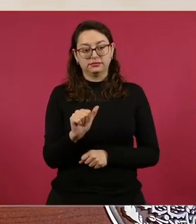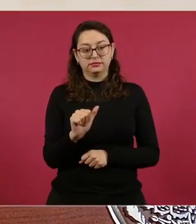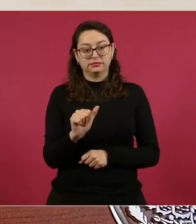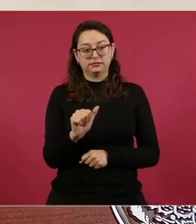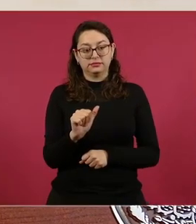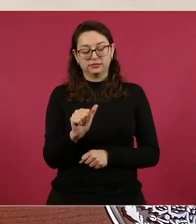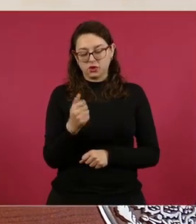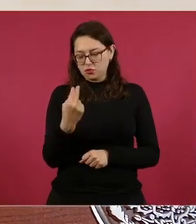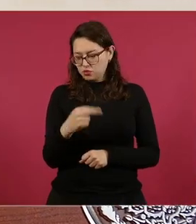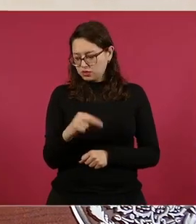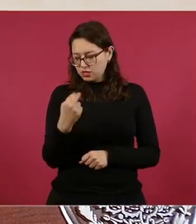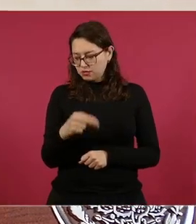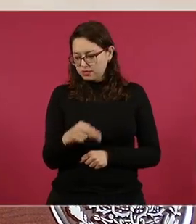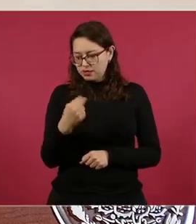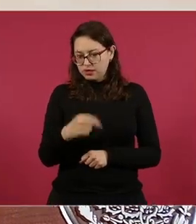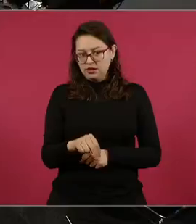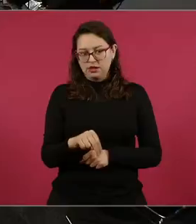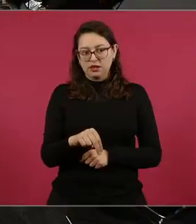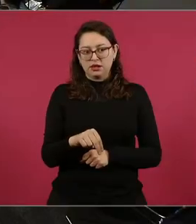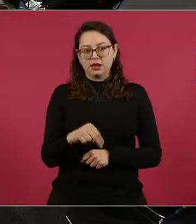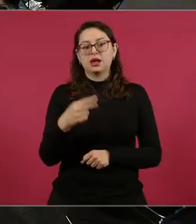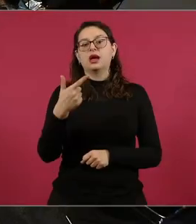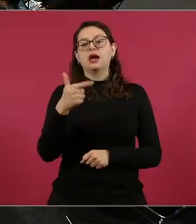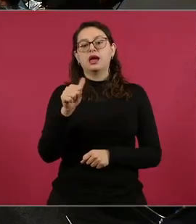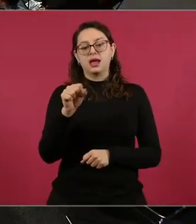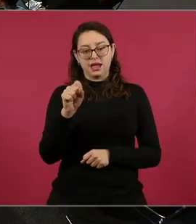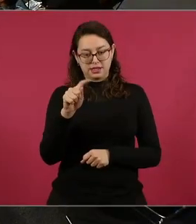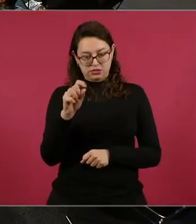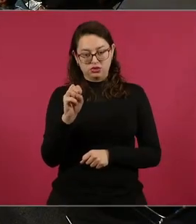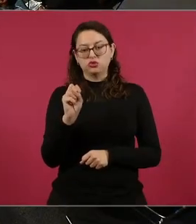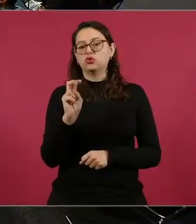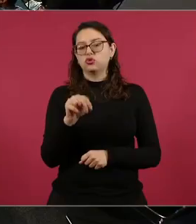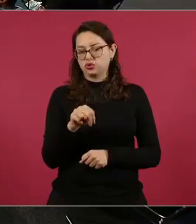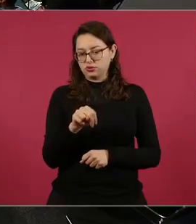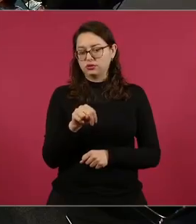su nombre Gastón Azcárraga,